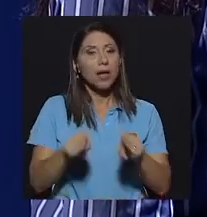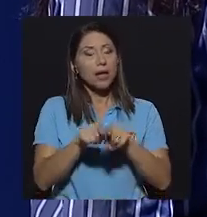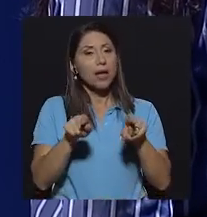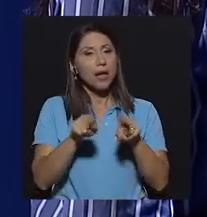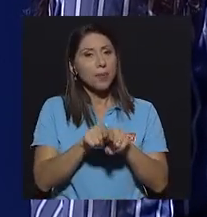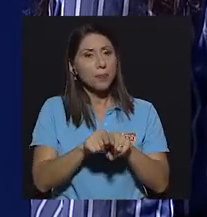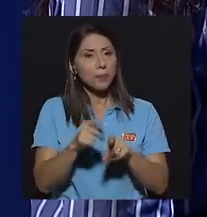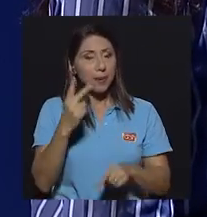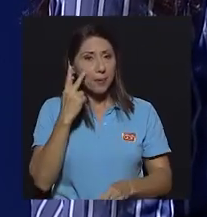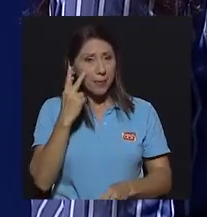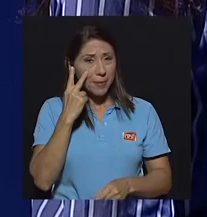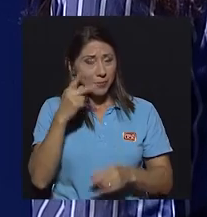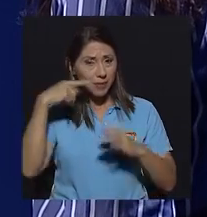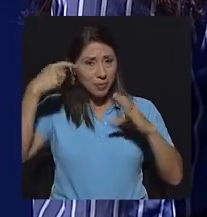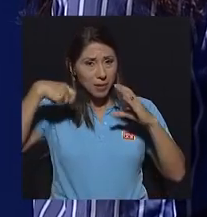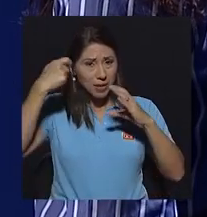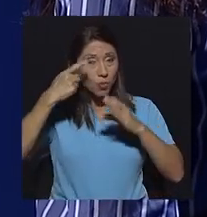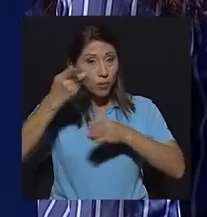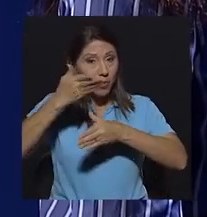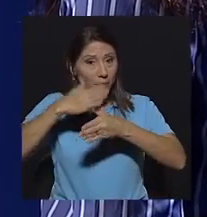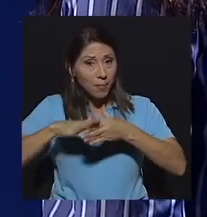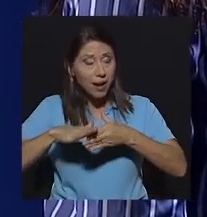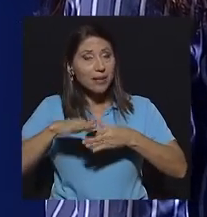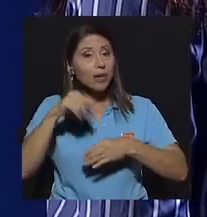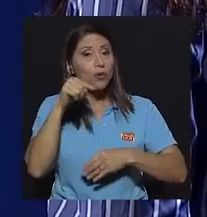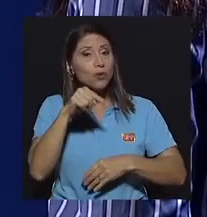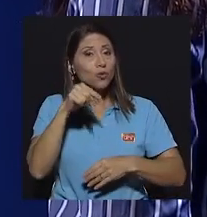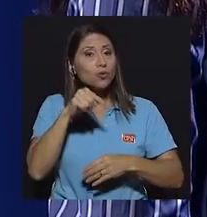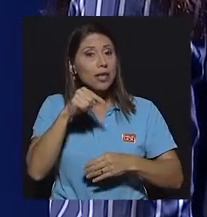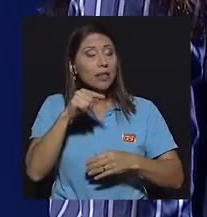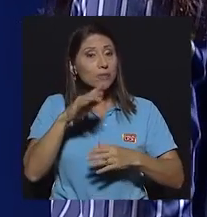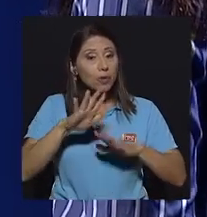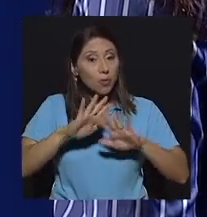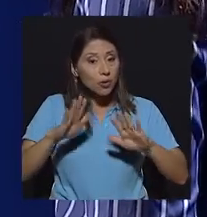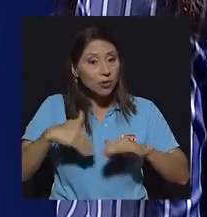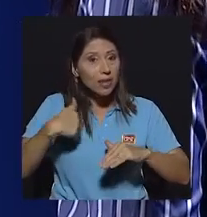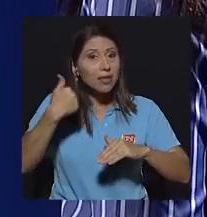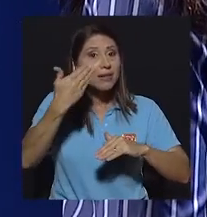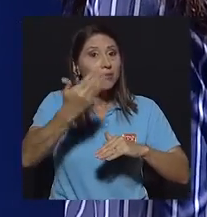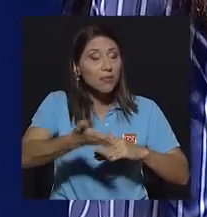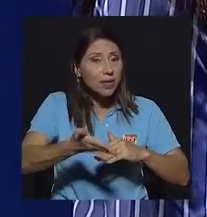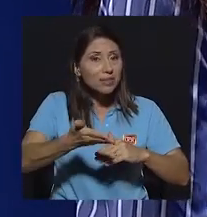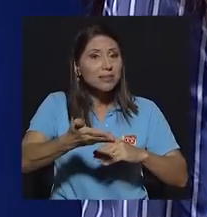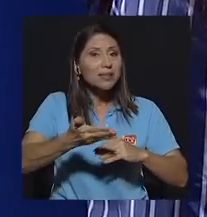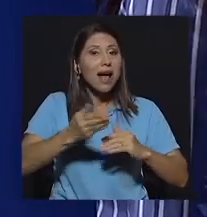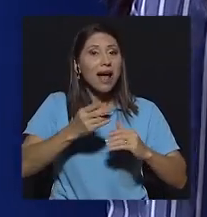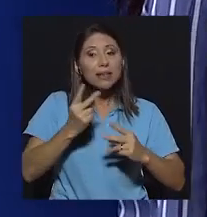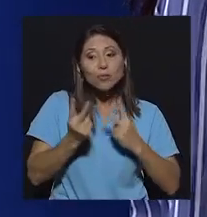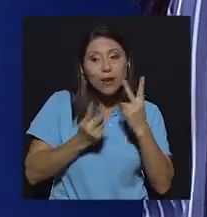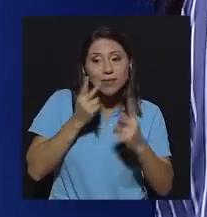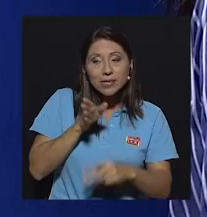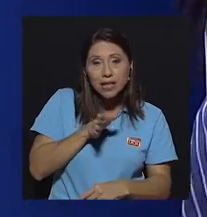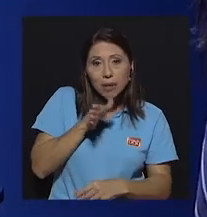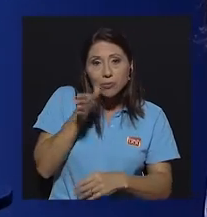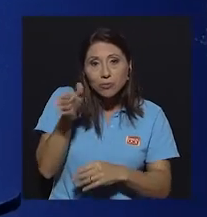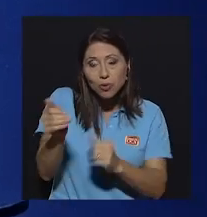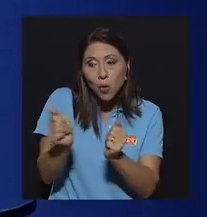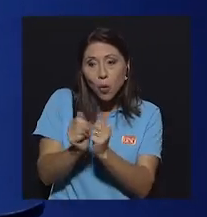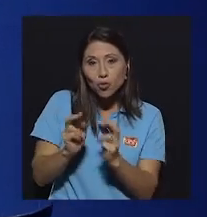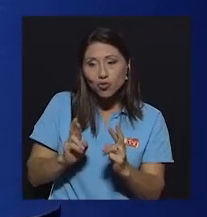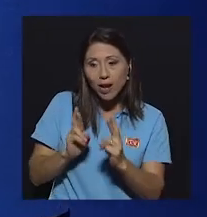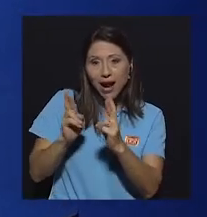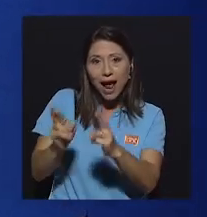vemos una parte en la película en donde haces una visita posterior, le llevas uh-huh. un regalo a la niña,